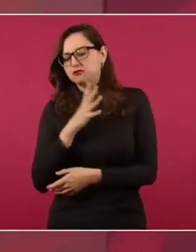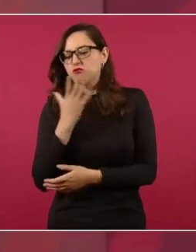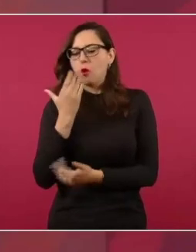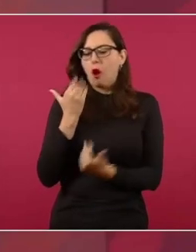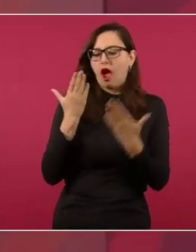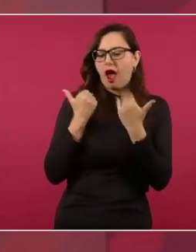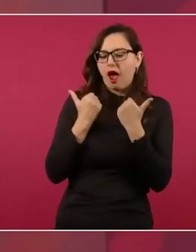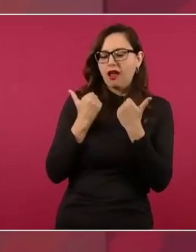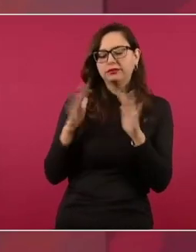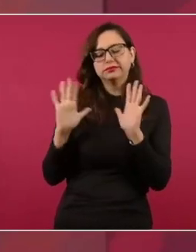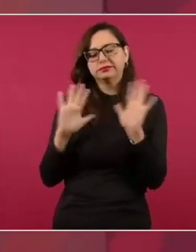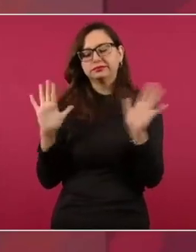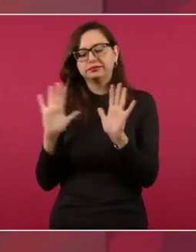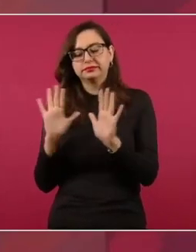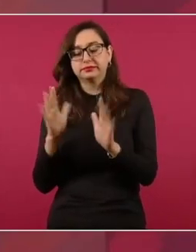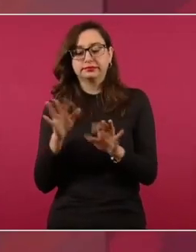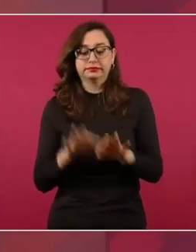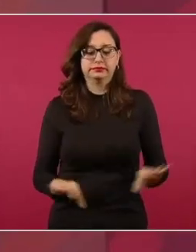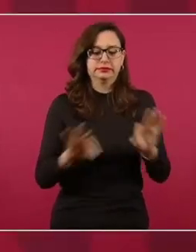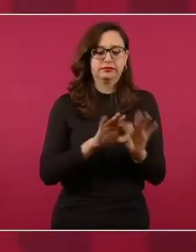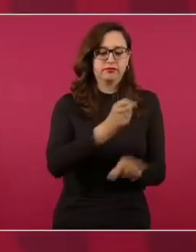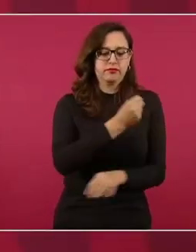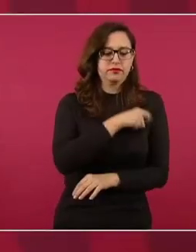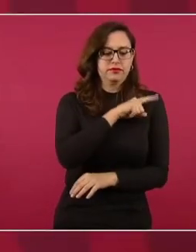Pero ya Julio va a firmar